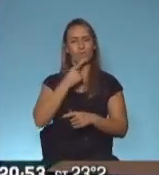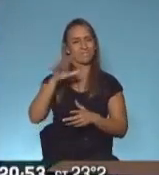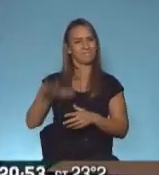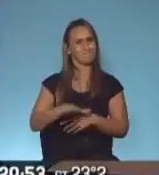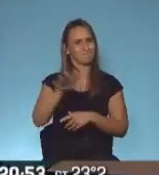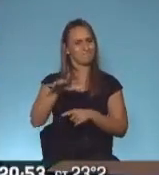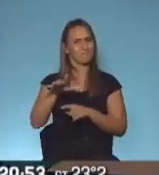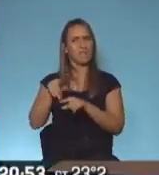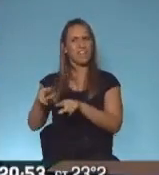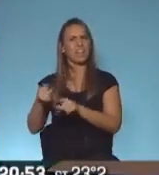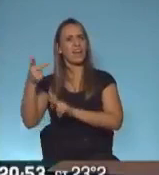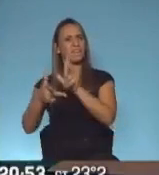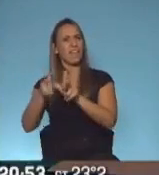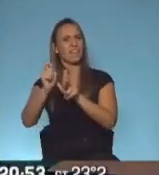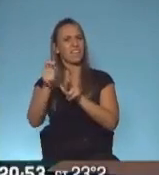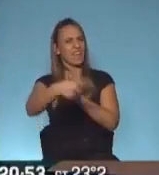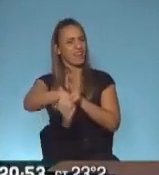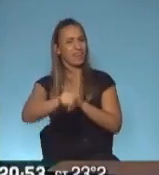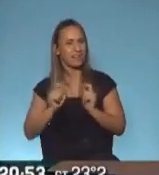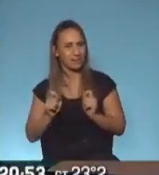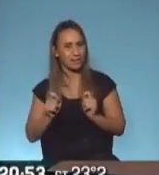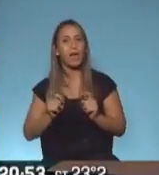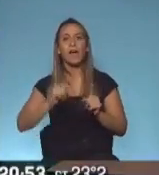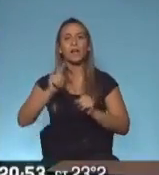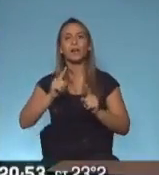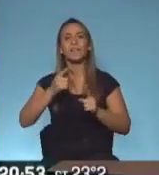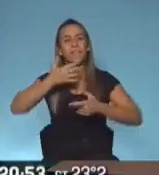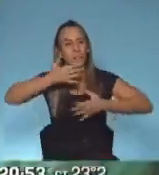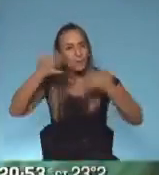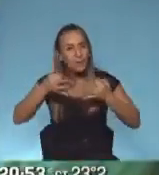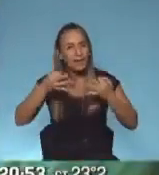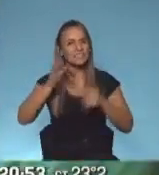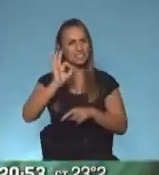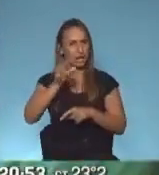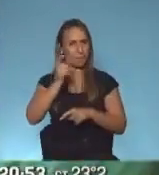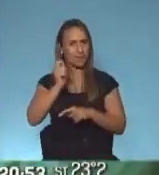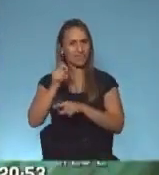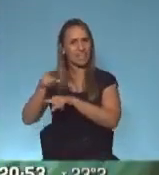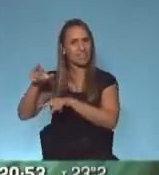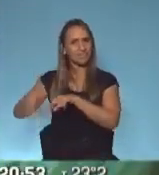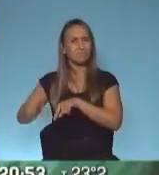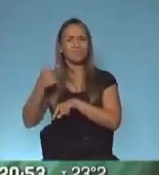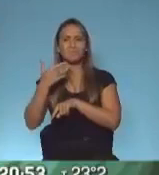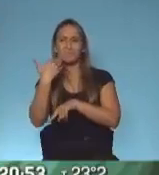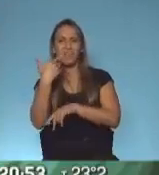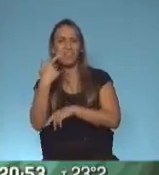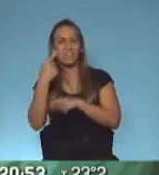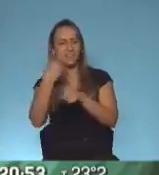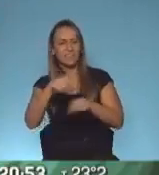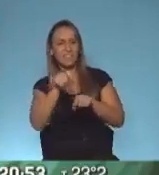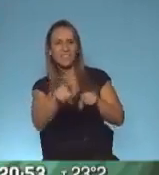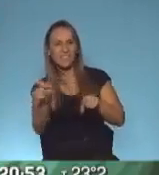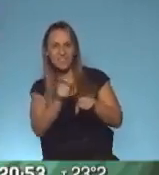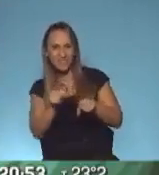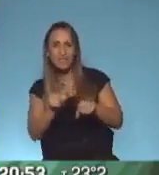había referido. Claro. ¿Alguien puede entender verdaderamente que se pudo haber referido a dueños de pequeñas y